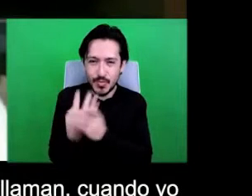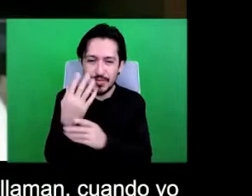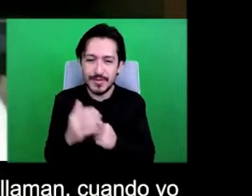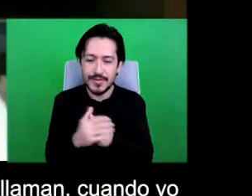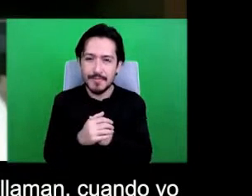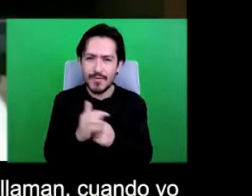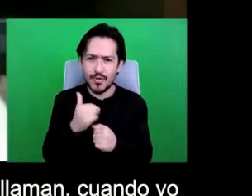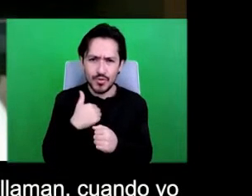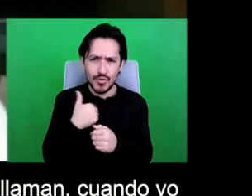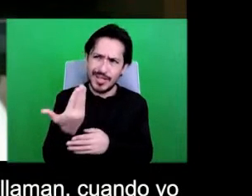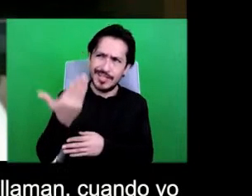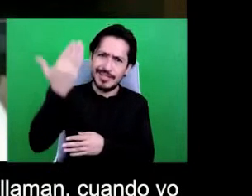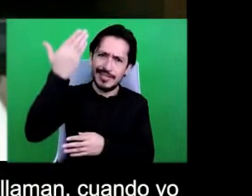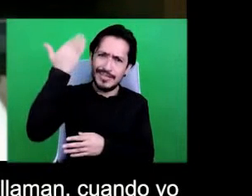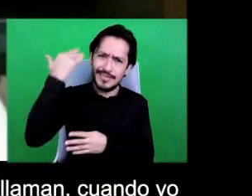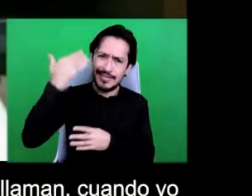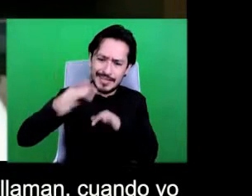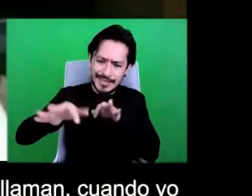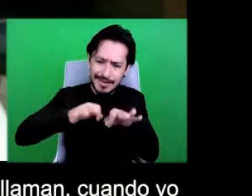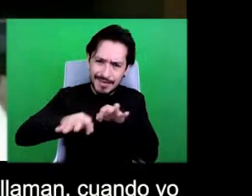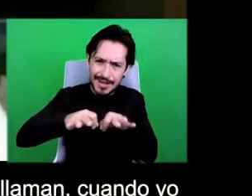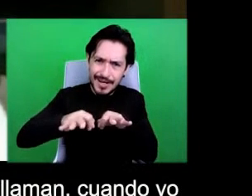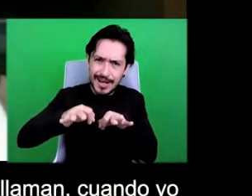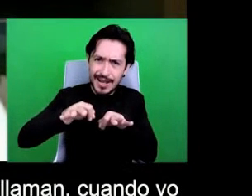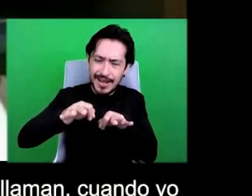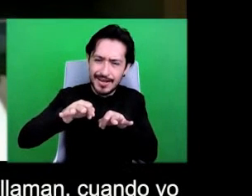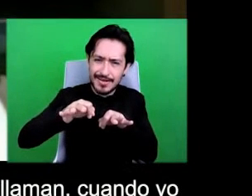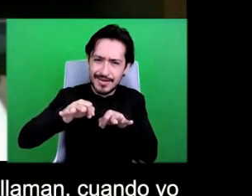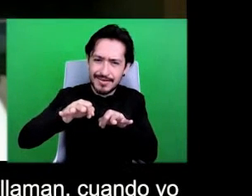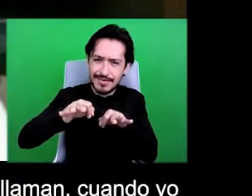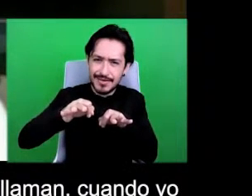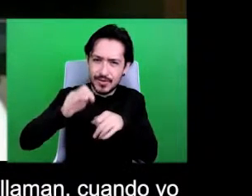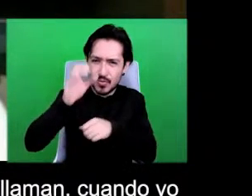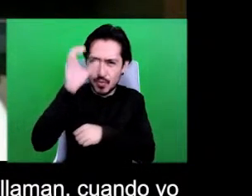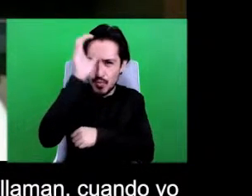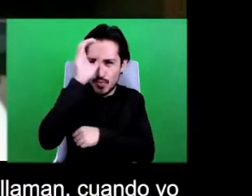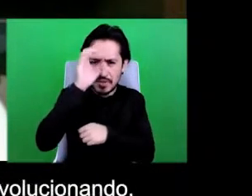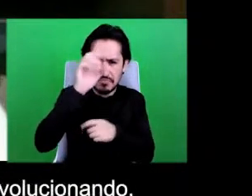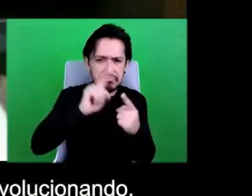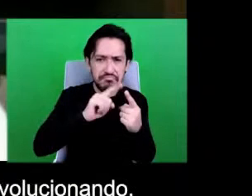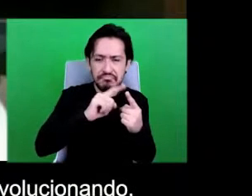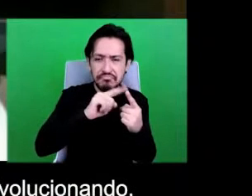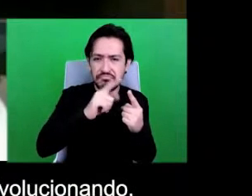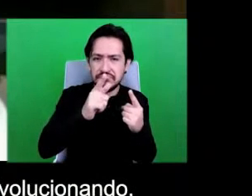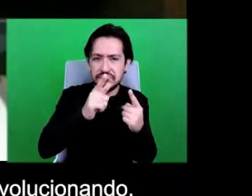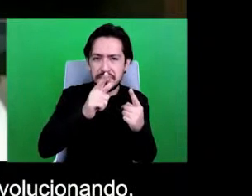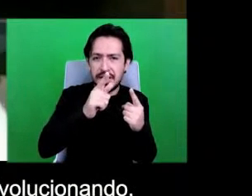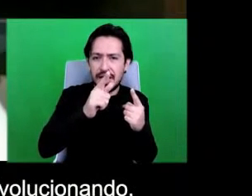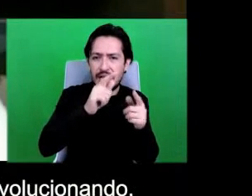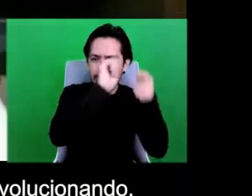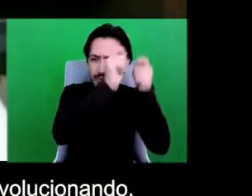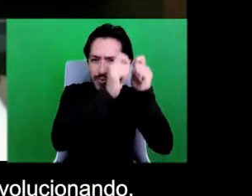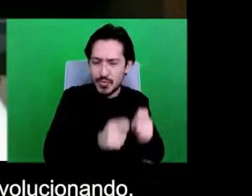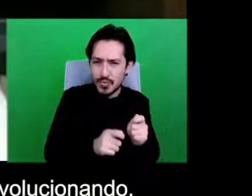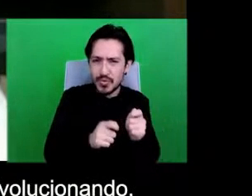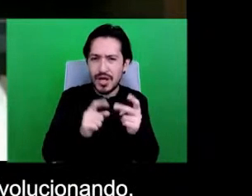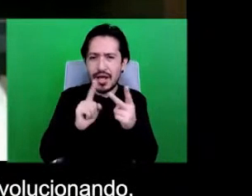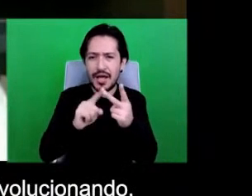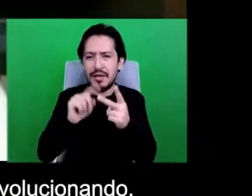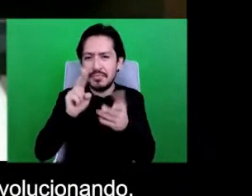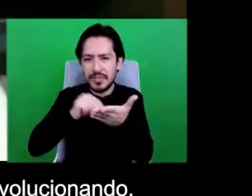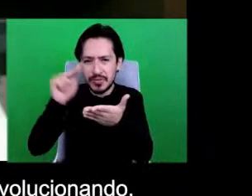cultura, había escultura, pintura y grabado. Ahora, ¿cuántas tenemos?